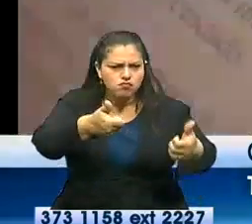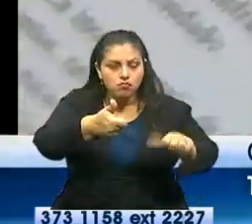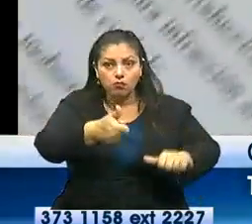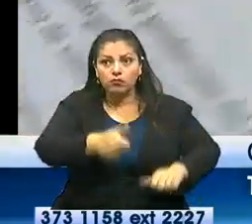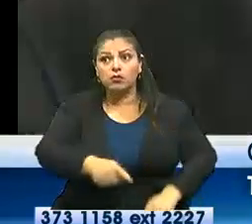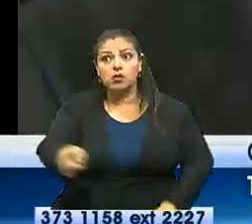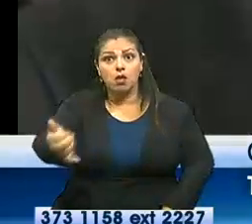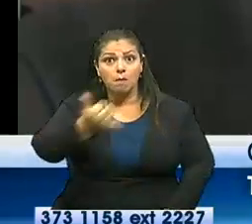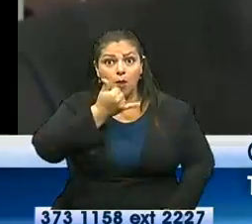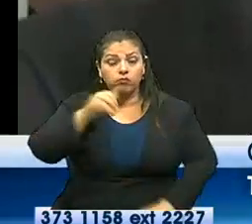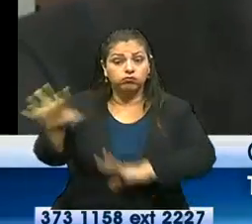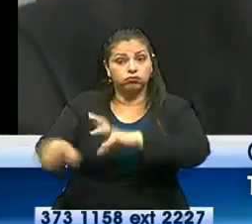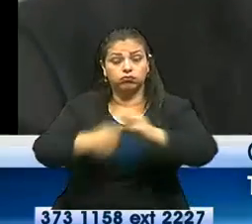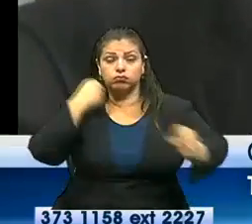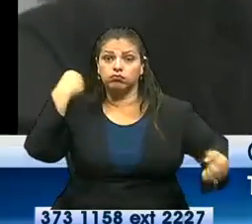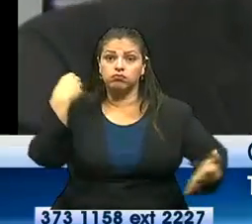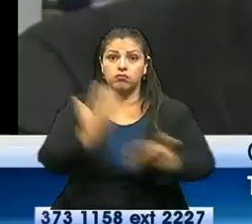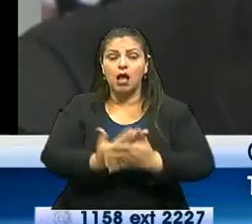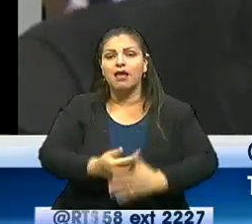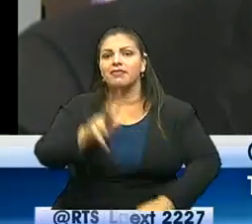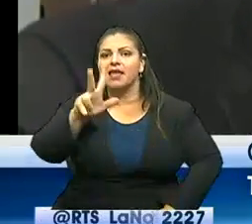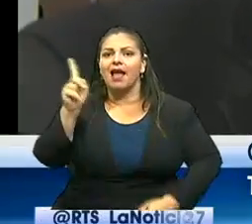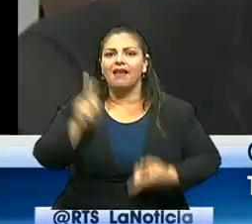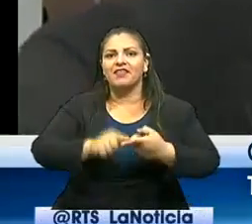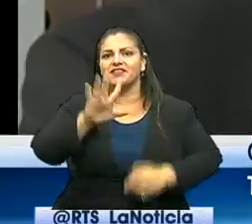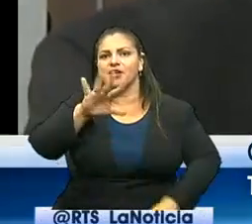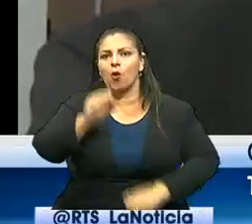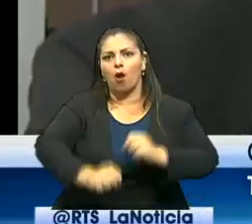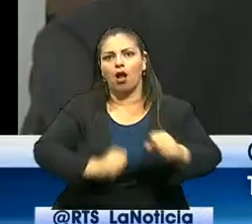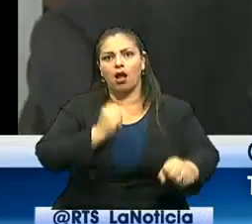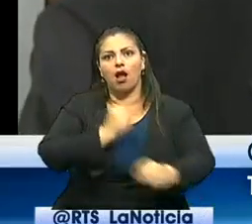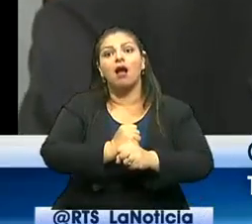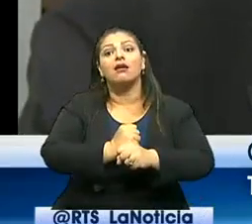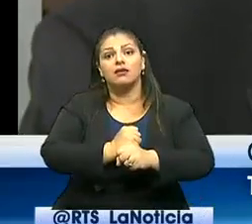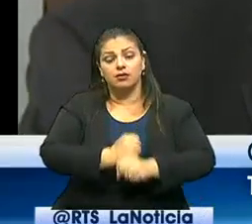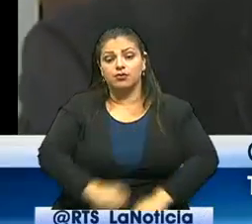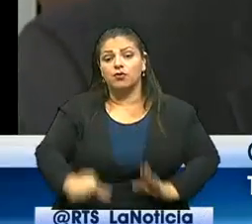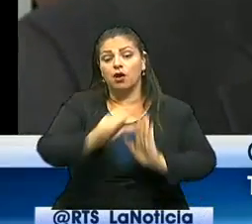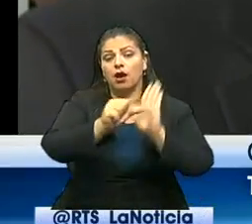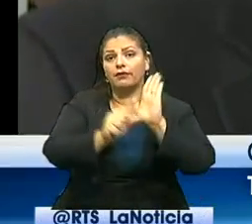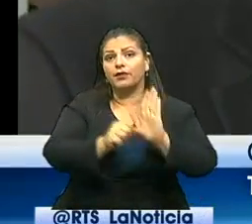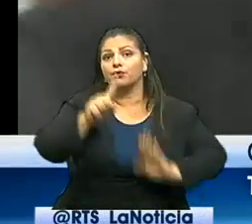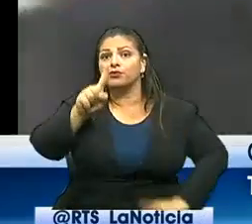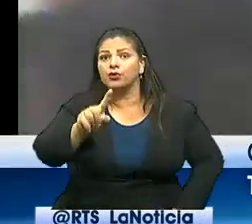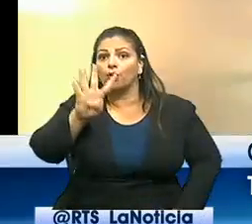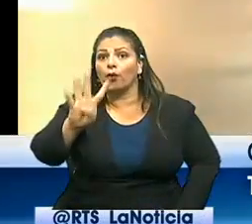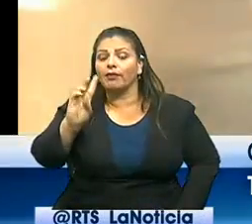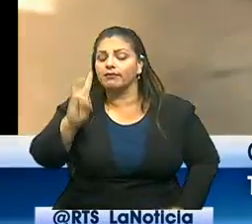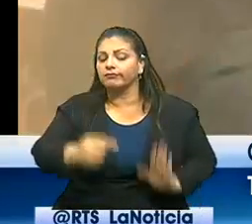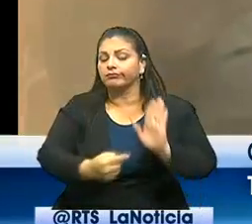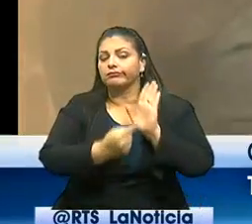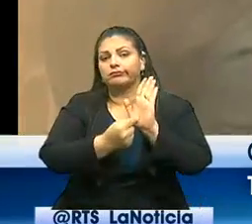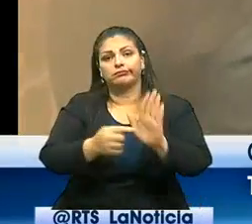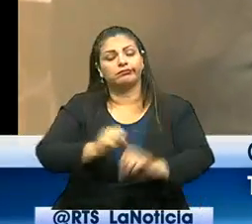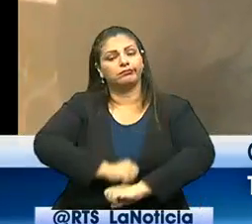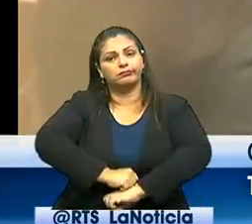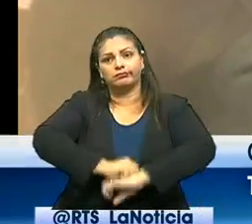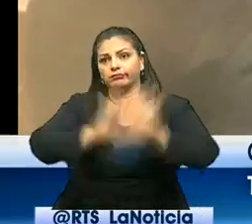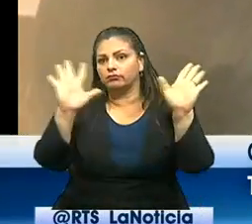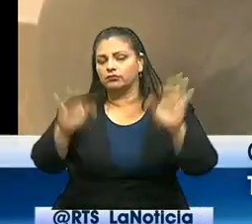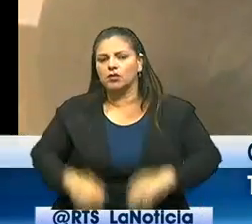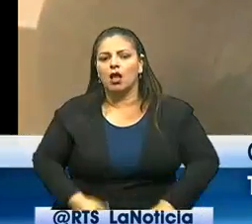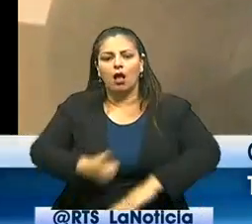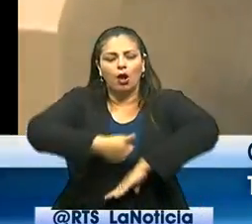3 a 5 años por mala práctica profesional, conforme así lo señala el artículo 146 del Código Orgánico Integral Penal. Entre tanto, la clínica